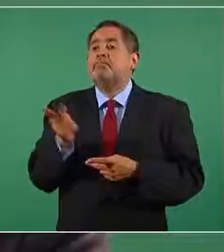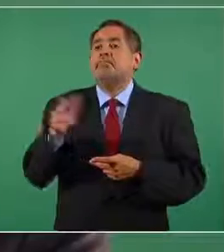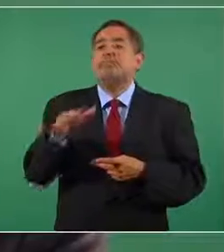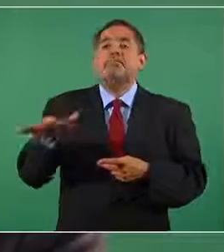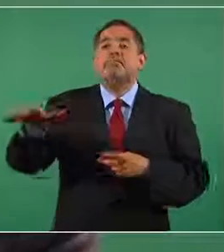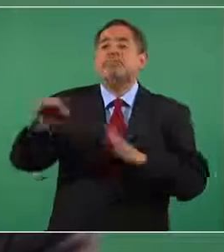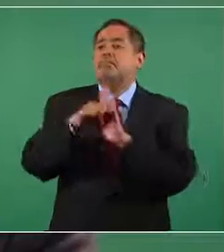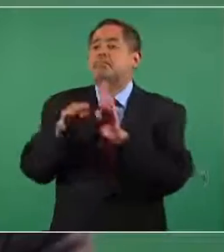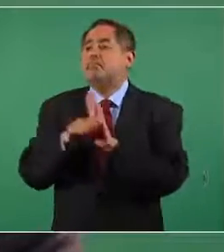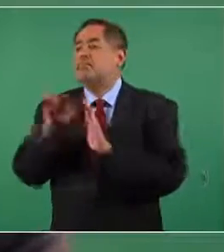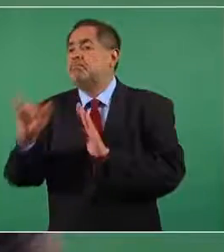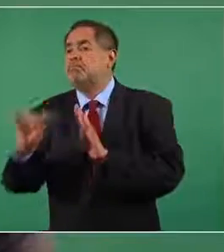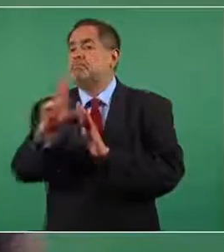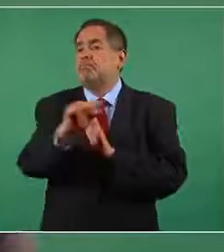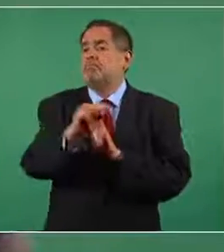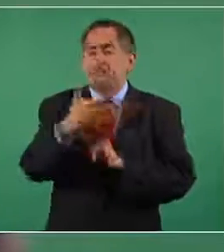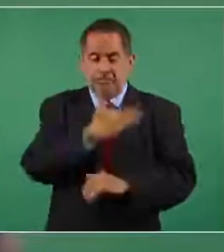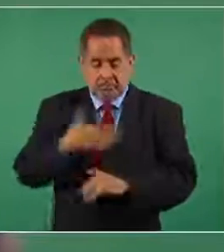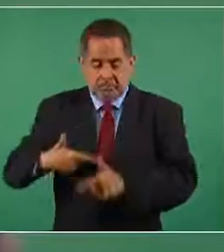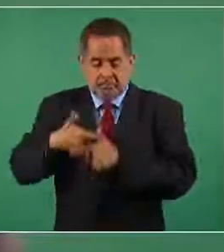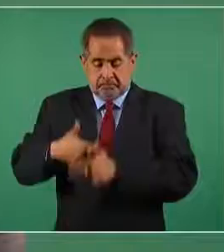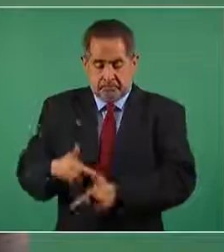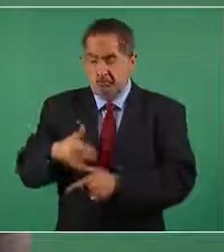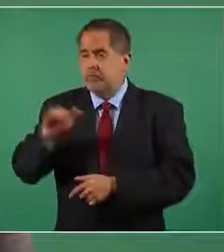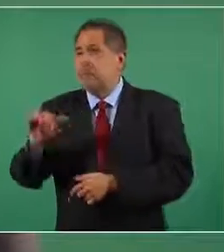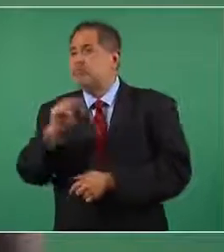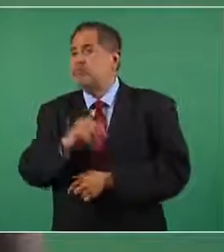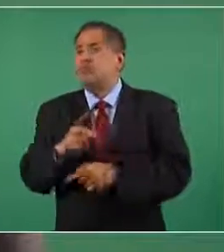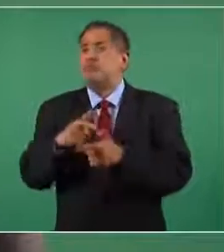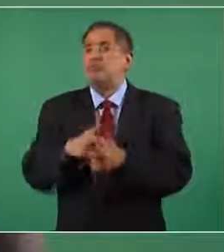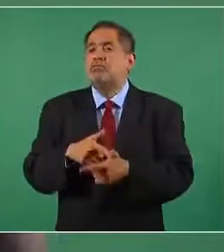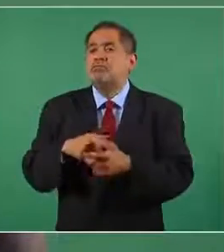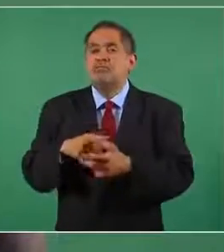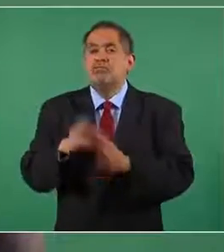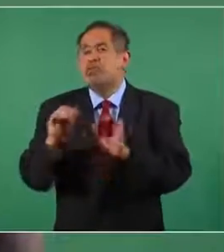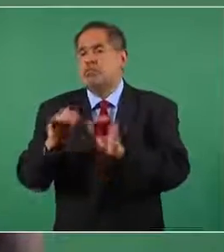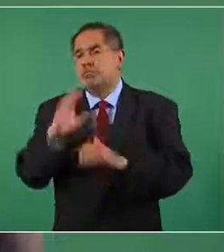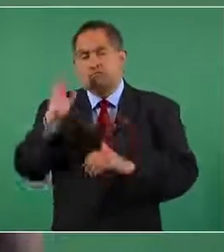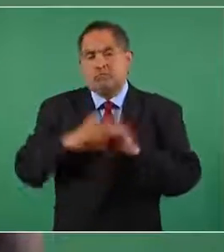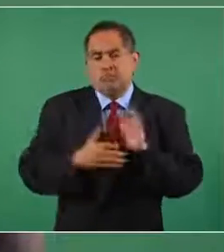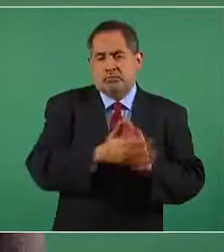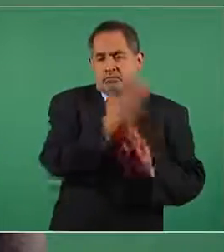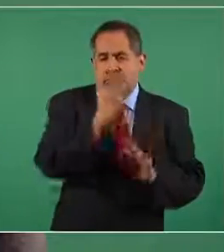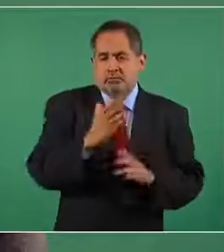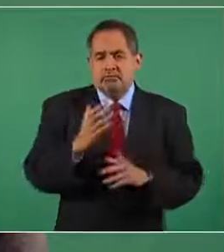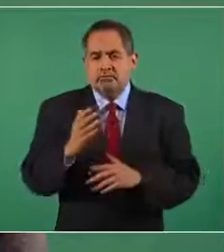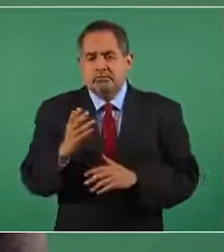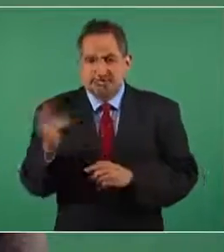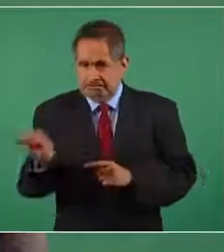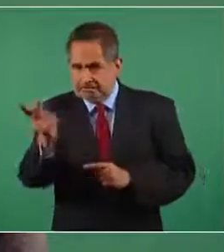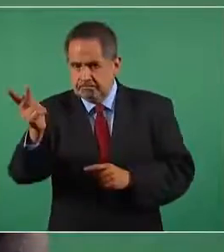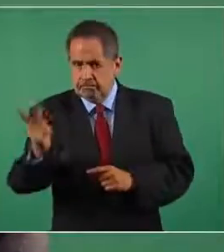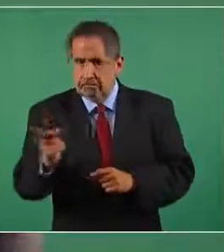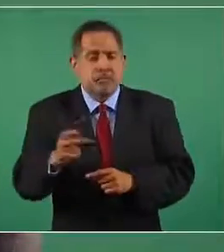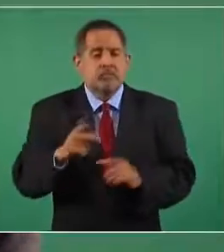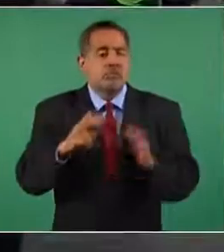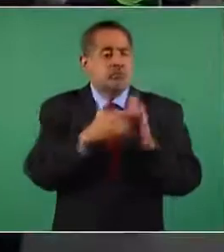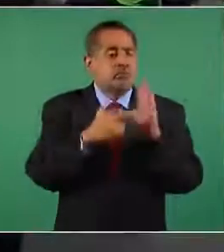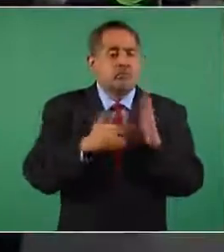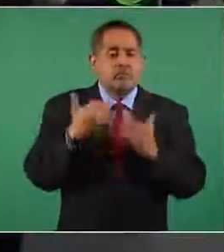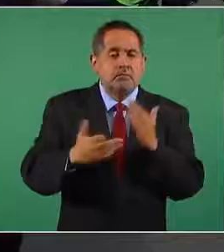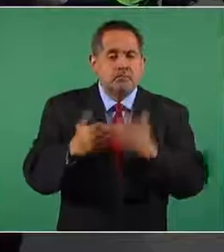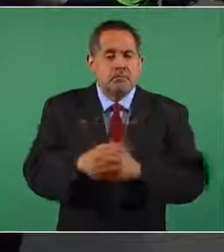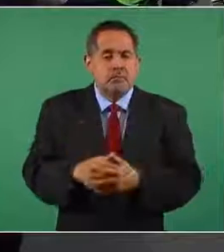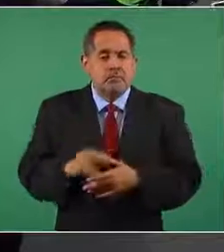la gente pueda decidir si me quedo o me voy, si